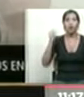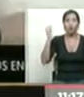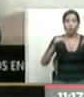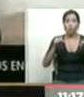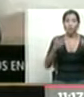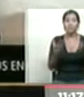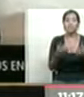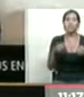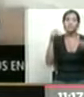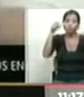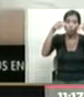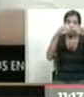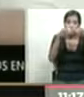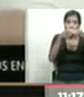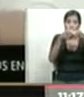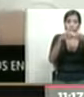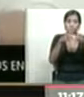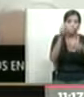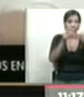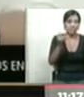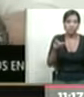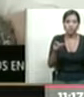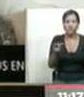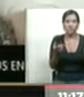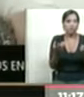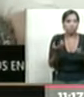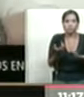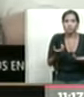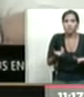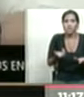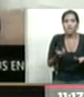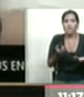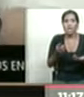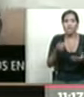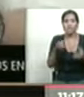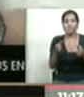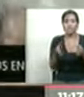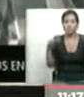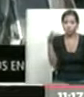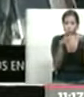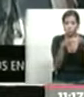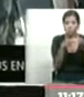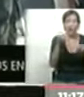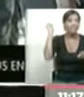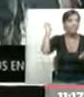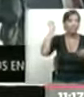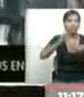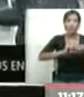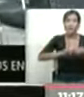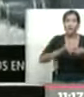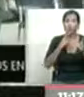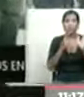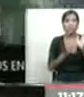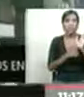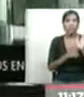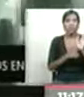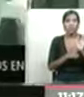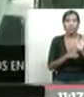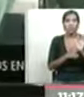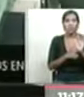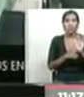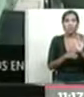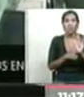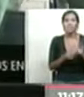esos compañeros en un estado delicado porque se les ha abandonado en su totalidad. Incluso se